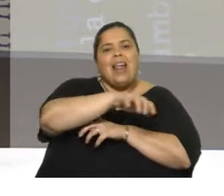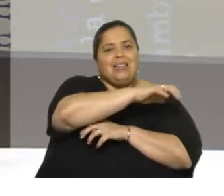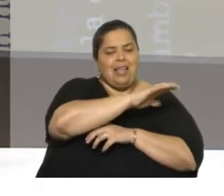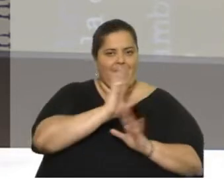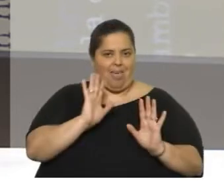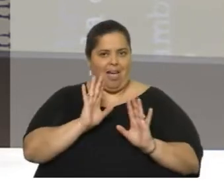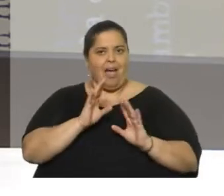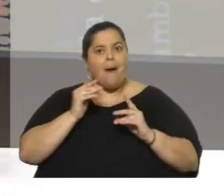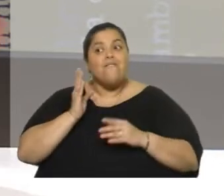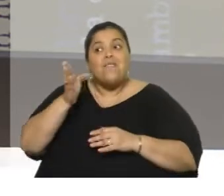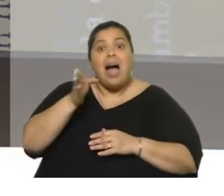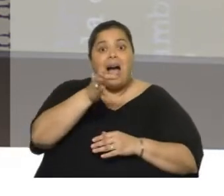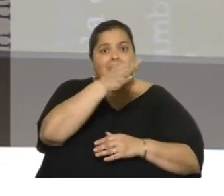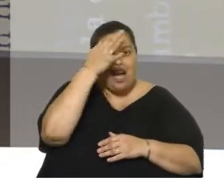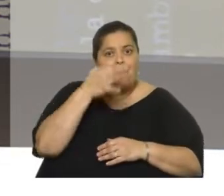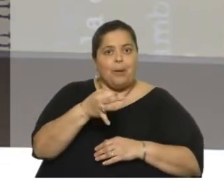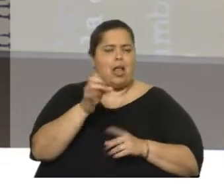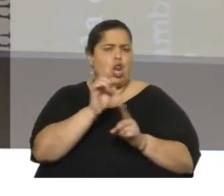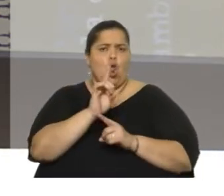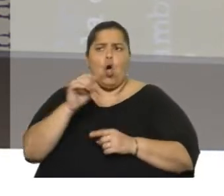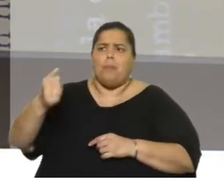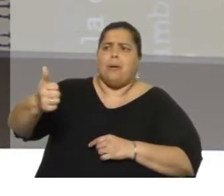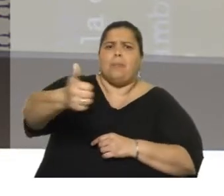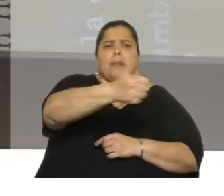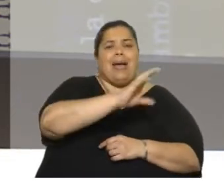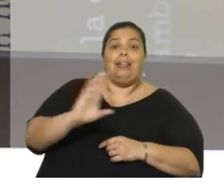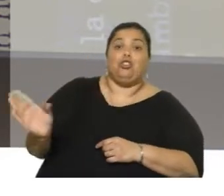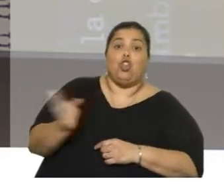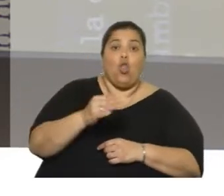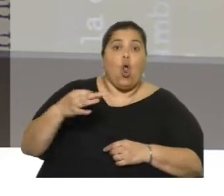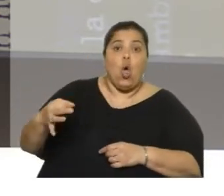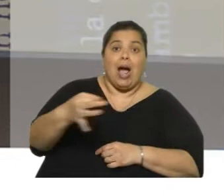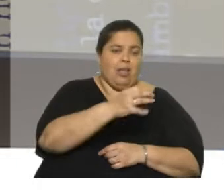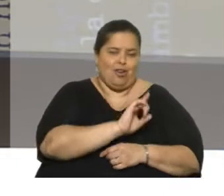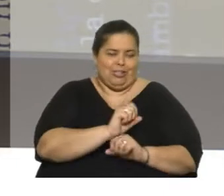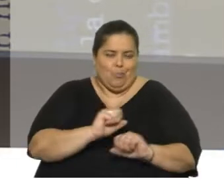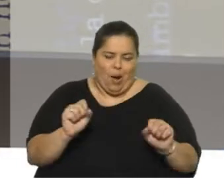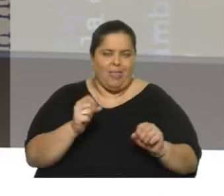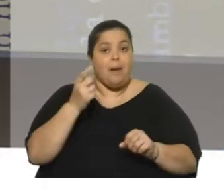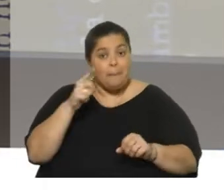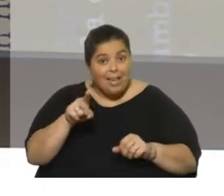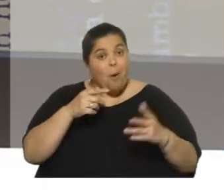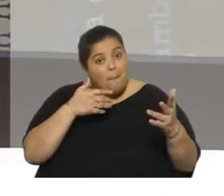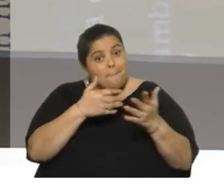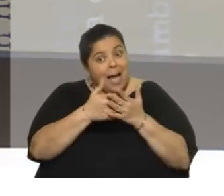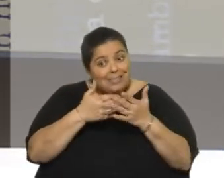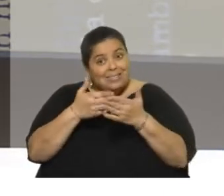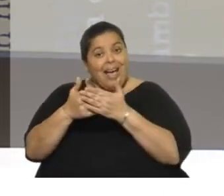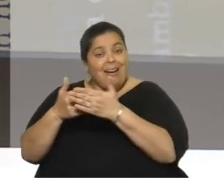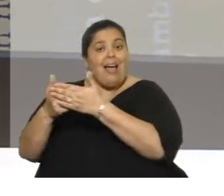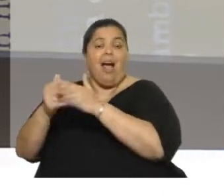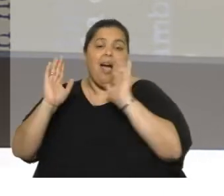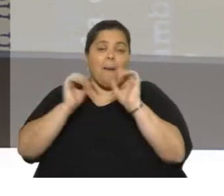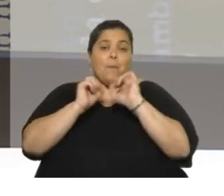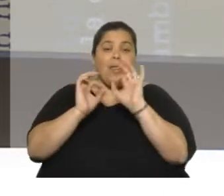al territorio. Eso no quiere decir que vayamos a estar en 200 localidades, pero también es verdad que cuando tú tenés que trasladarte